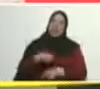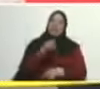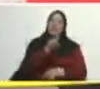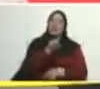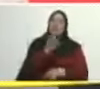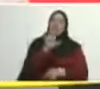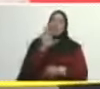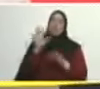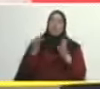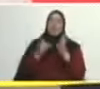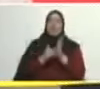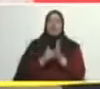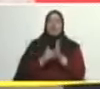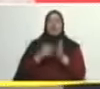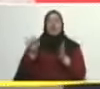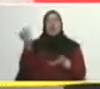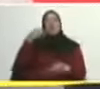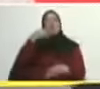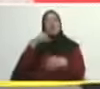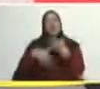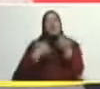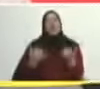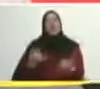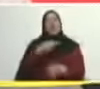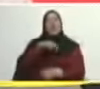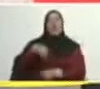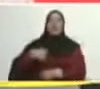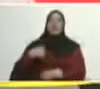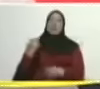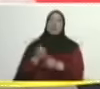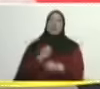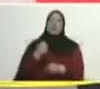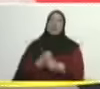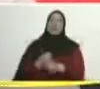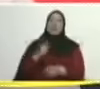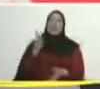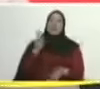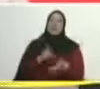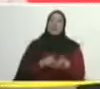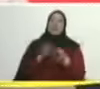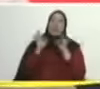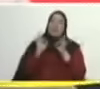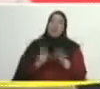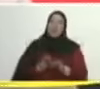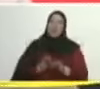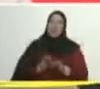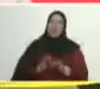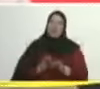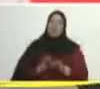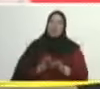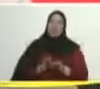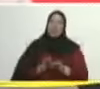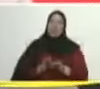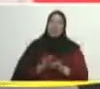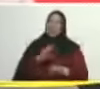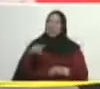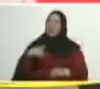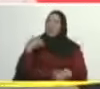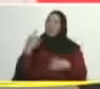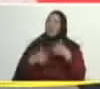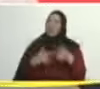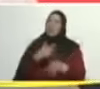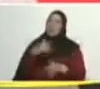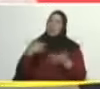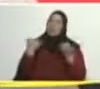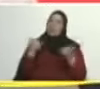1959, ha exaltado por encima de tantas virtudes del bravo pueblo cubano, la sagrada unidad que está en la base